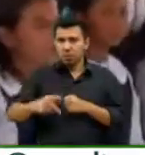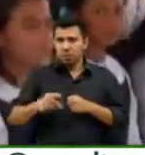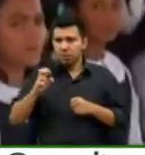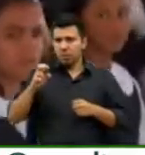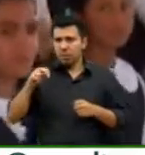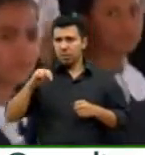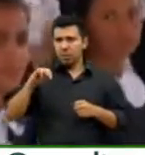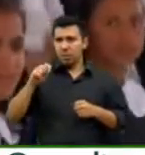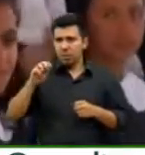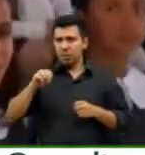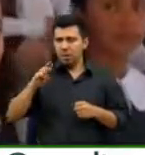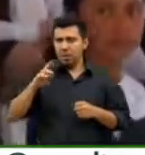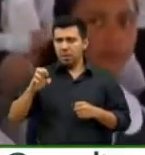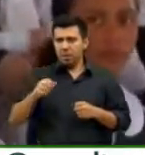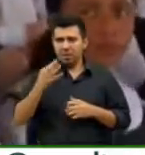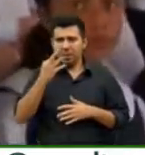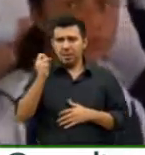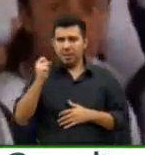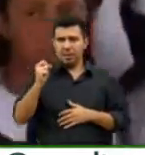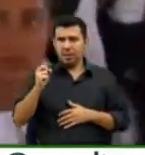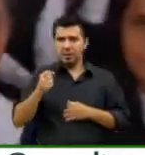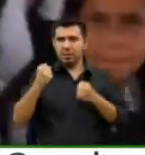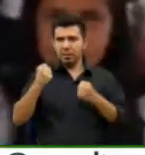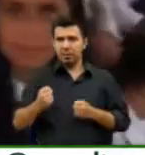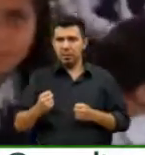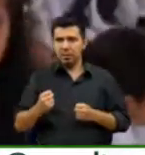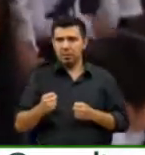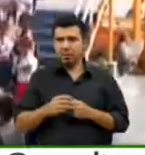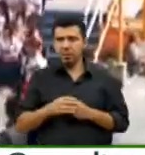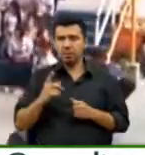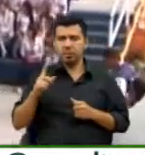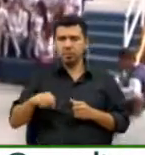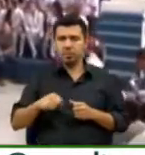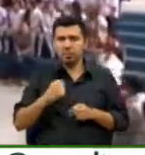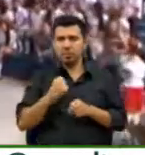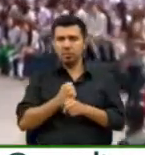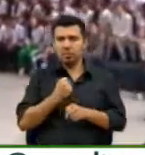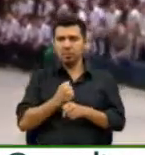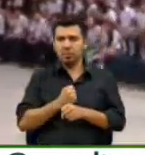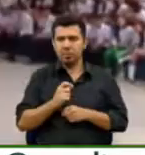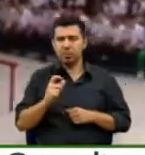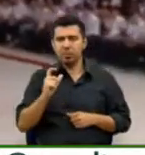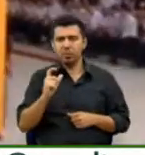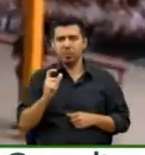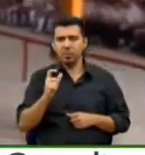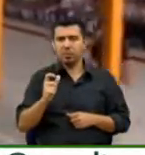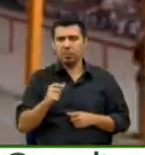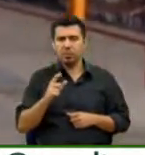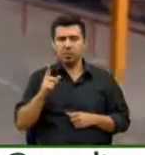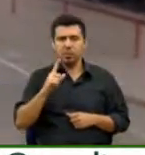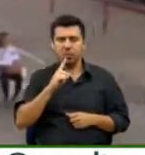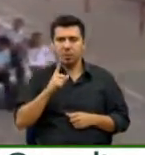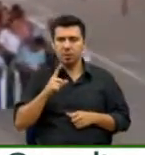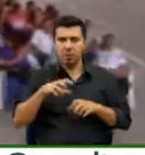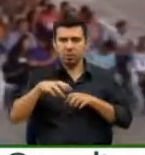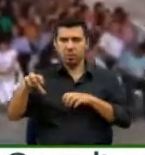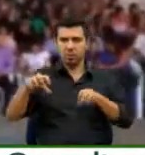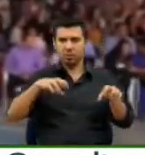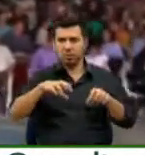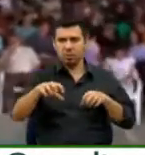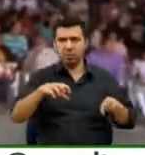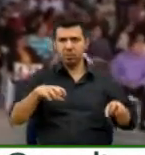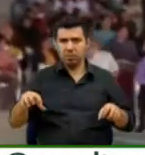300 sedes estamos también trabajando para cúcuta porque pues la educación de cúcuta es descentralizada pero ya también